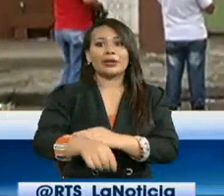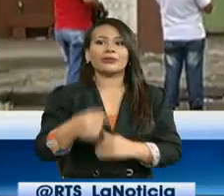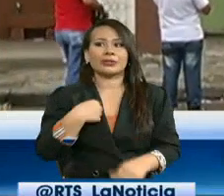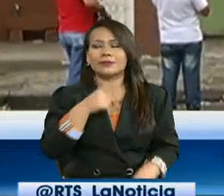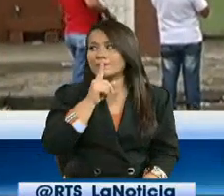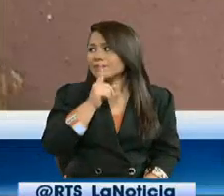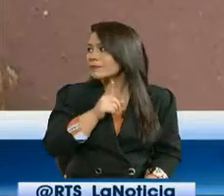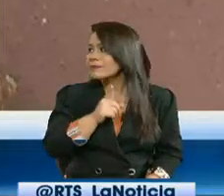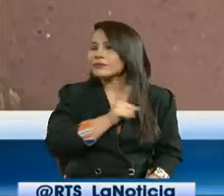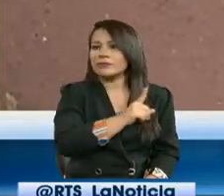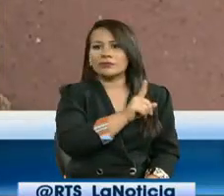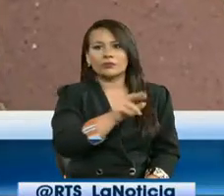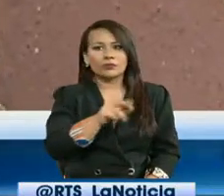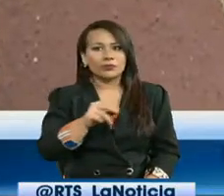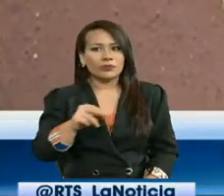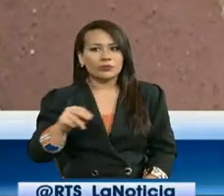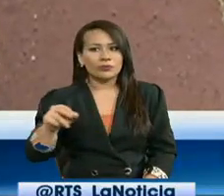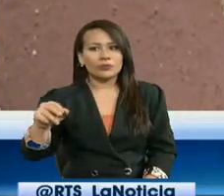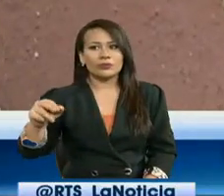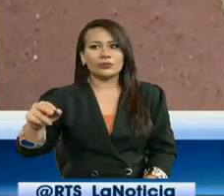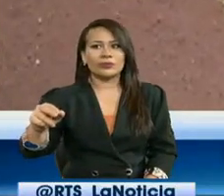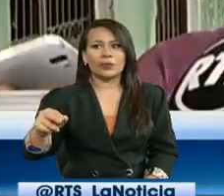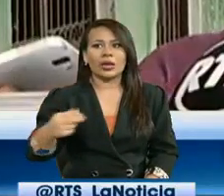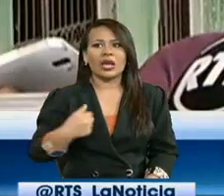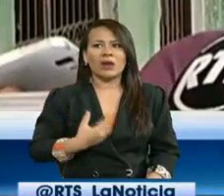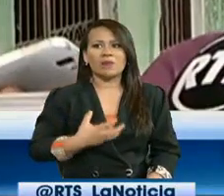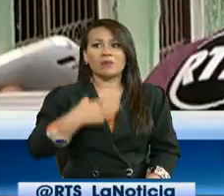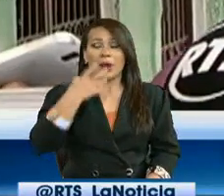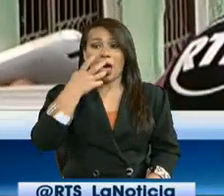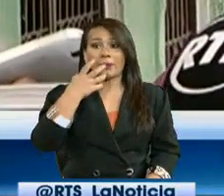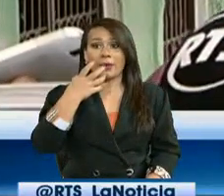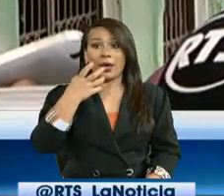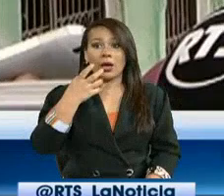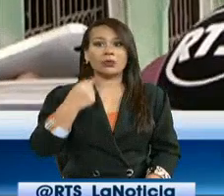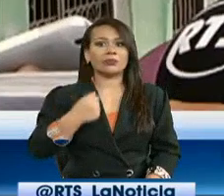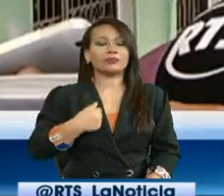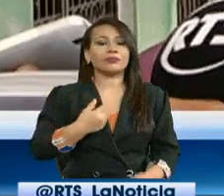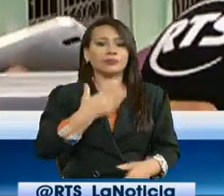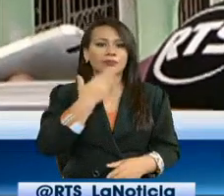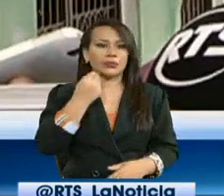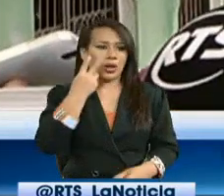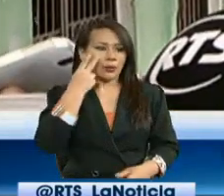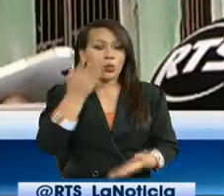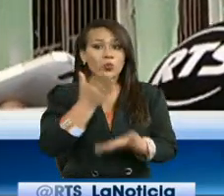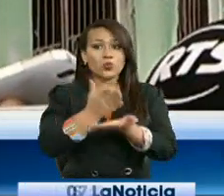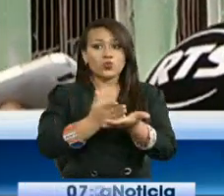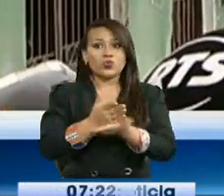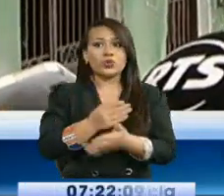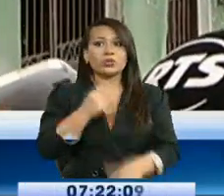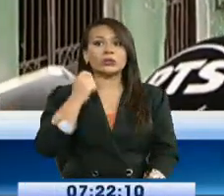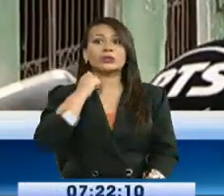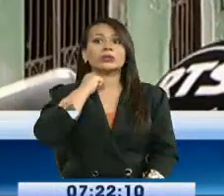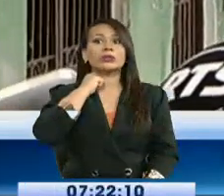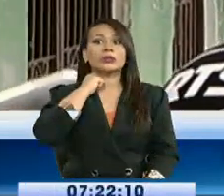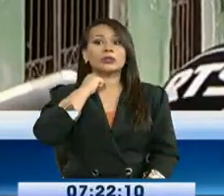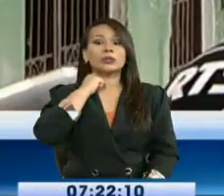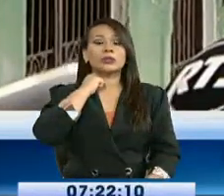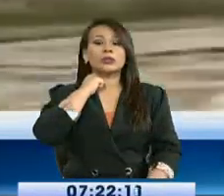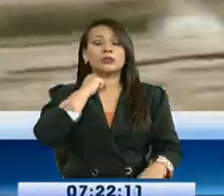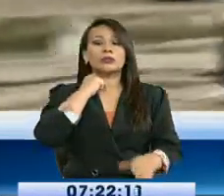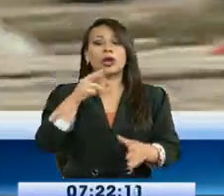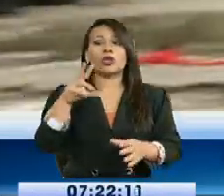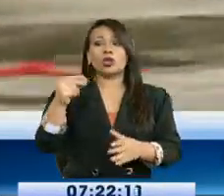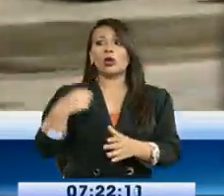adentro, supuestamente la víctima se tornó agresiva. A la señora le ha puesto un cuchillo para que no lo saquen. Así cuentan, yo estaba acá afuera